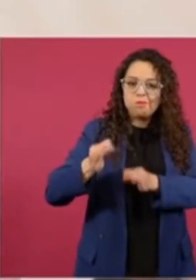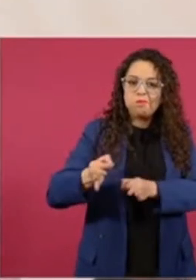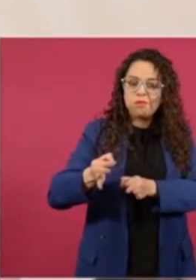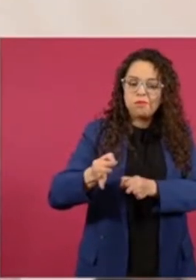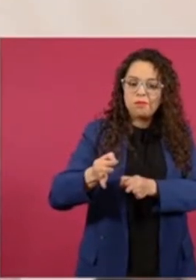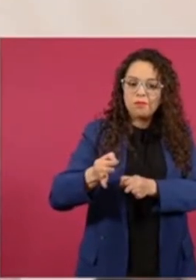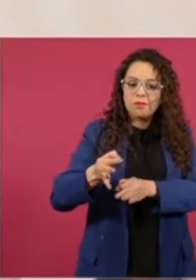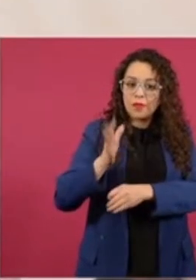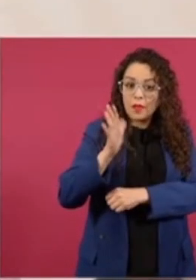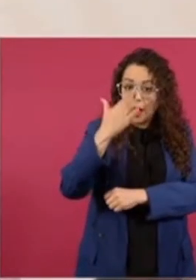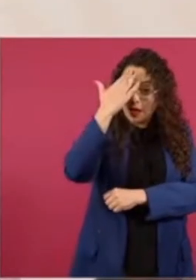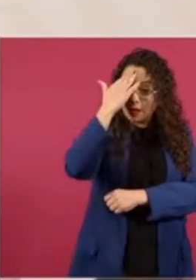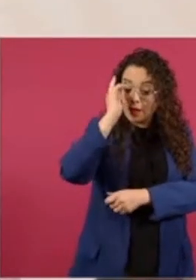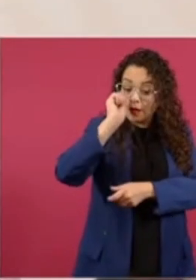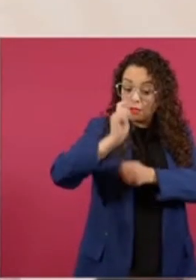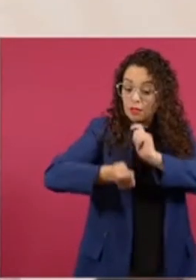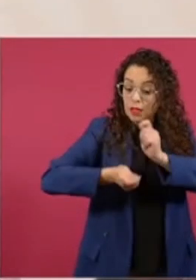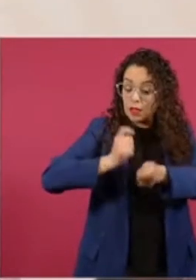muy